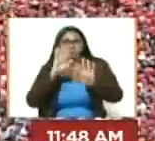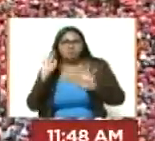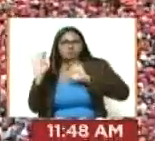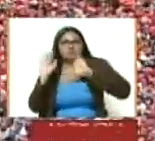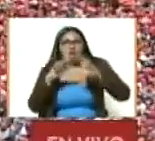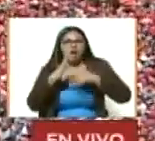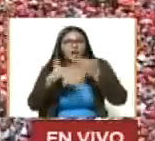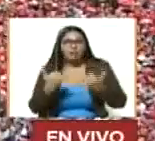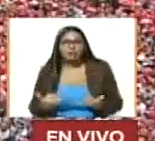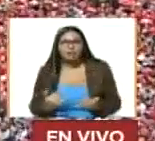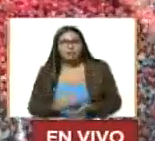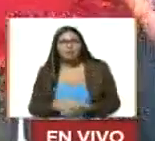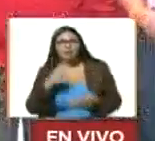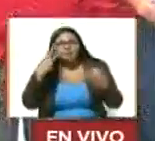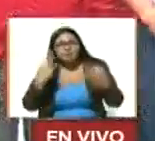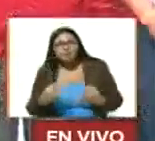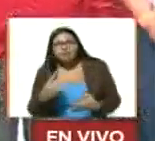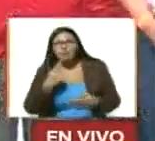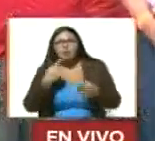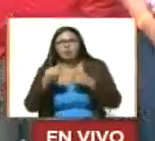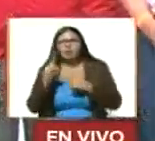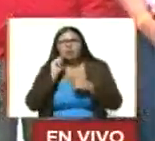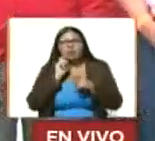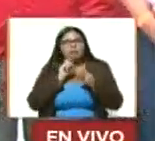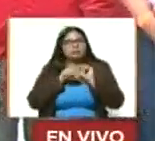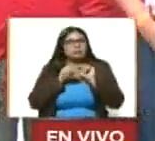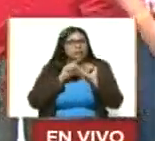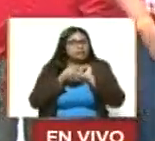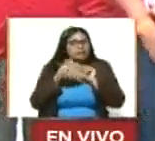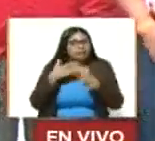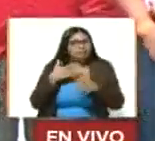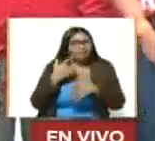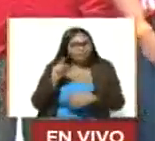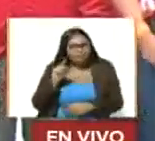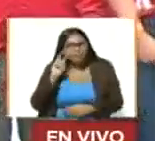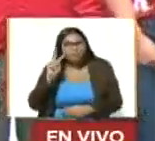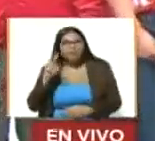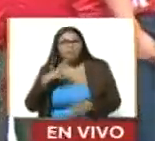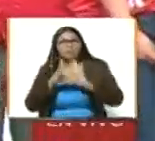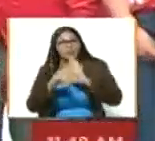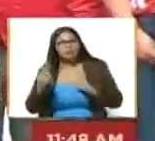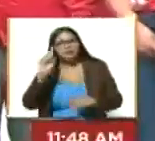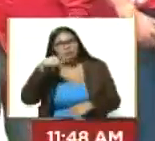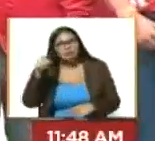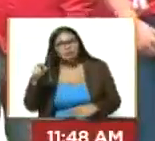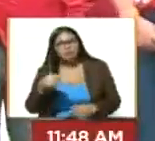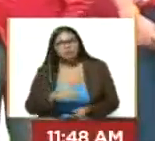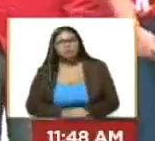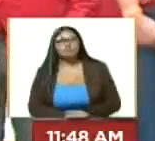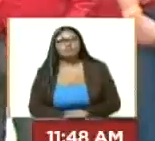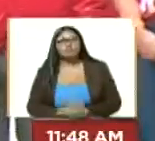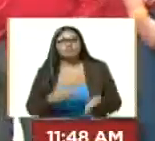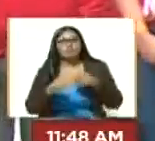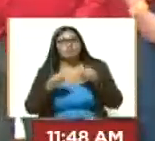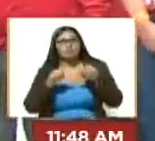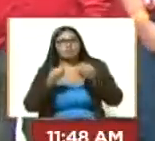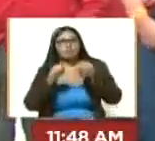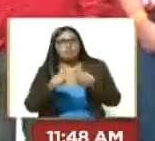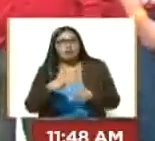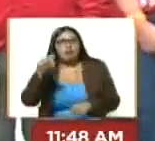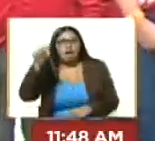hasta ahora, seguramente los otros se van a picar, ¿no? Pero bueno, están en su derecho, ¿va? Vamos a mandarle desde